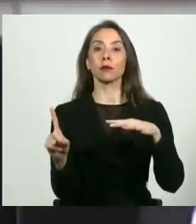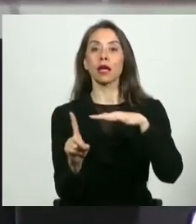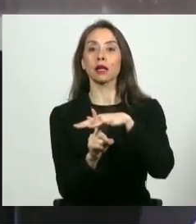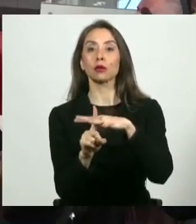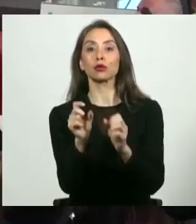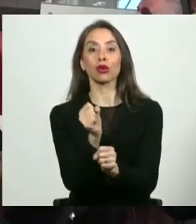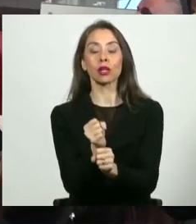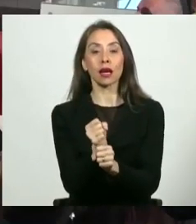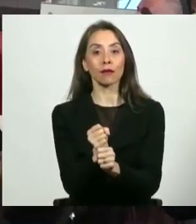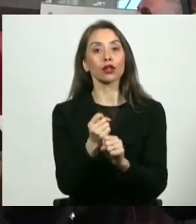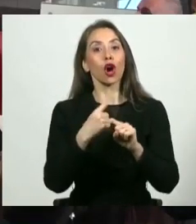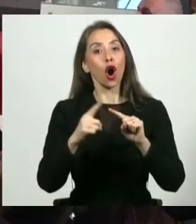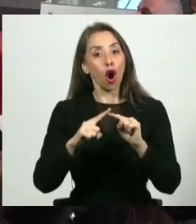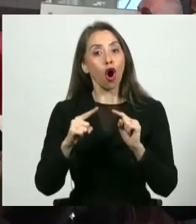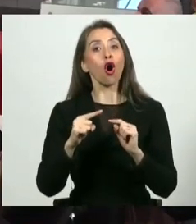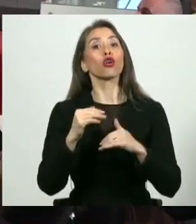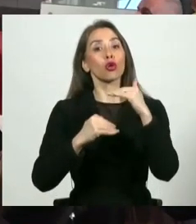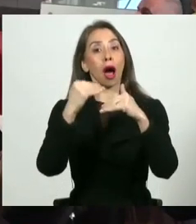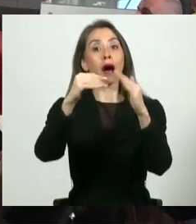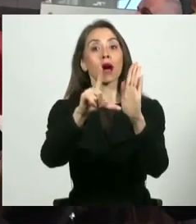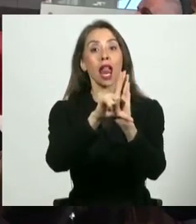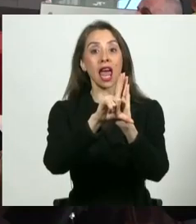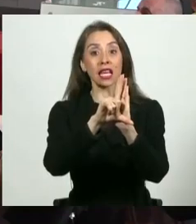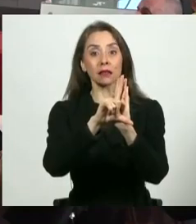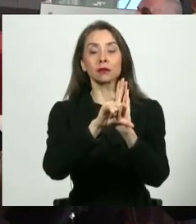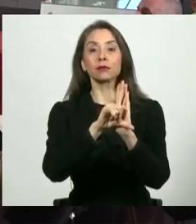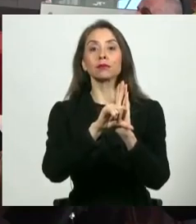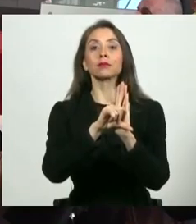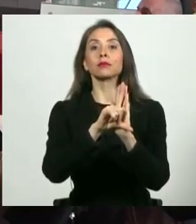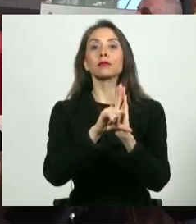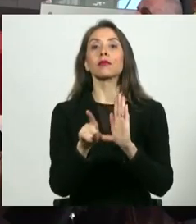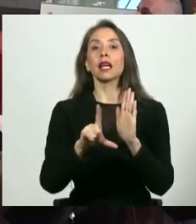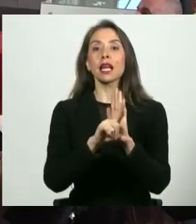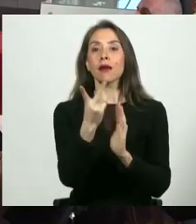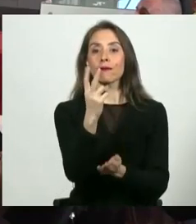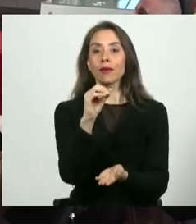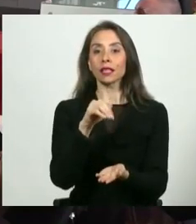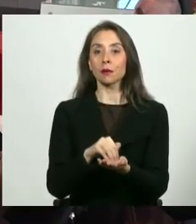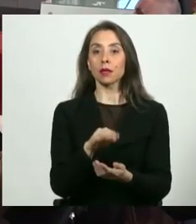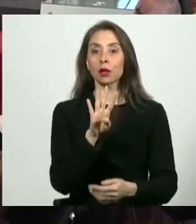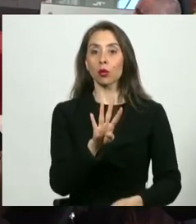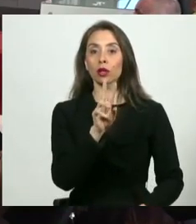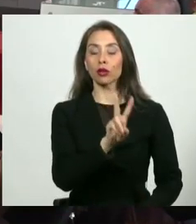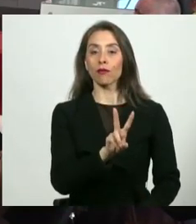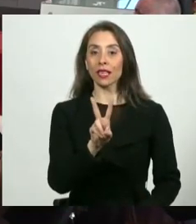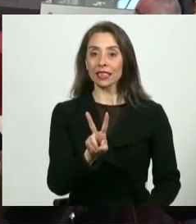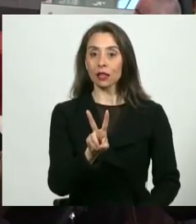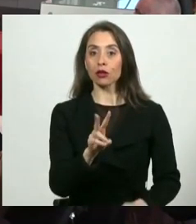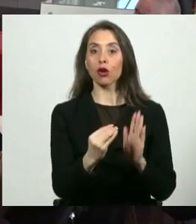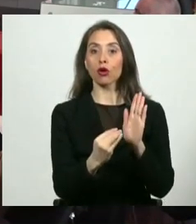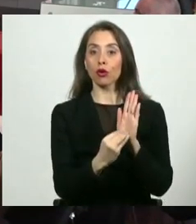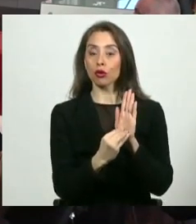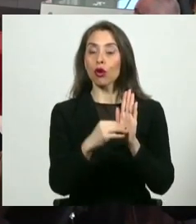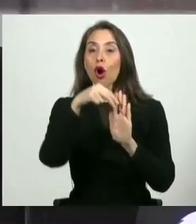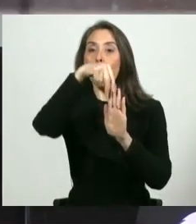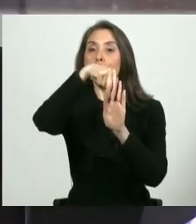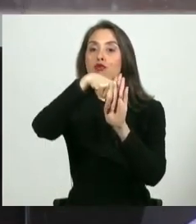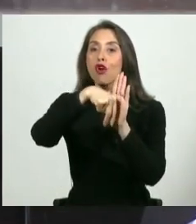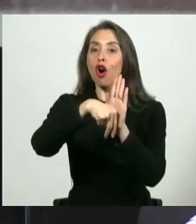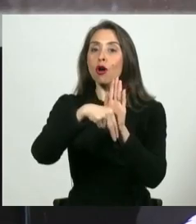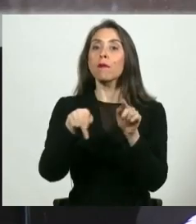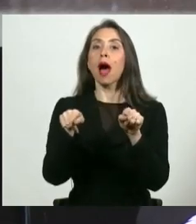laboral. Otros avances legales son representados por la Ley 20.422, que establece normas